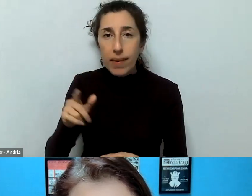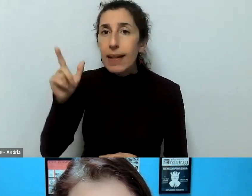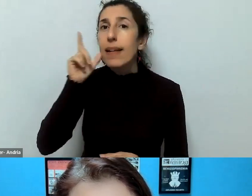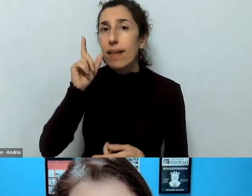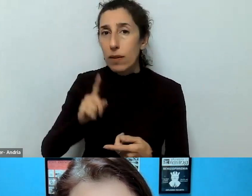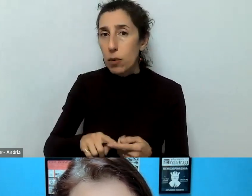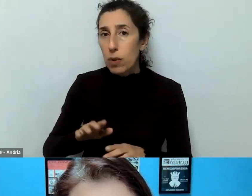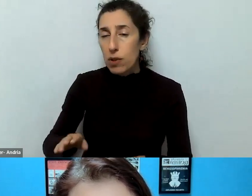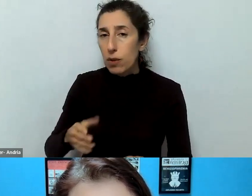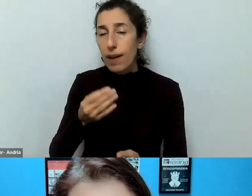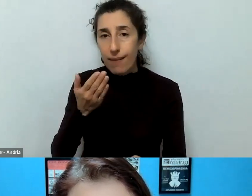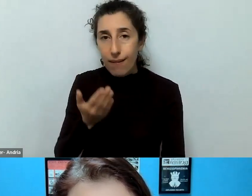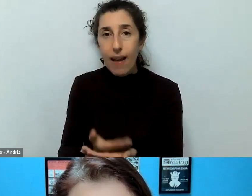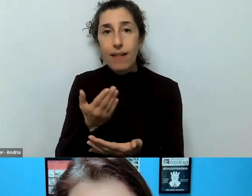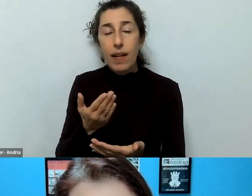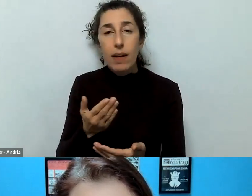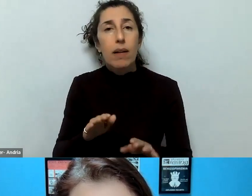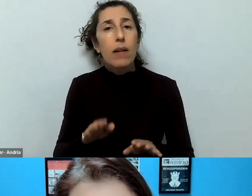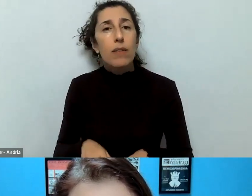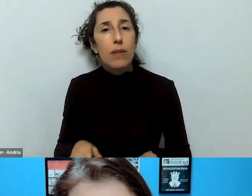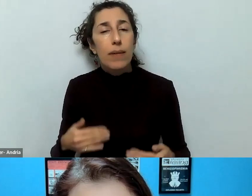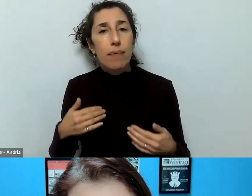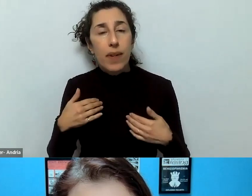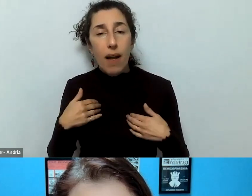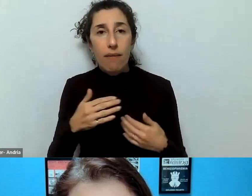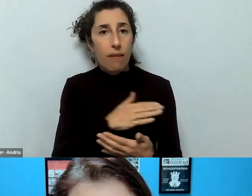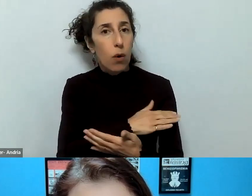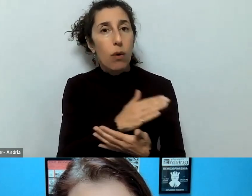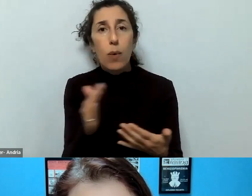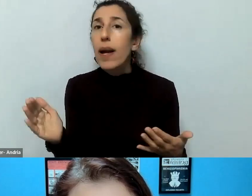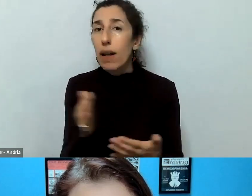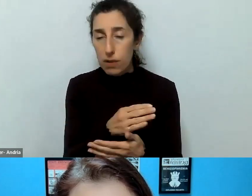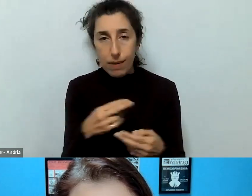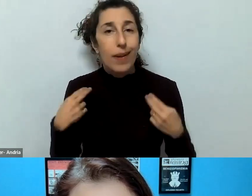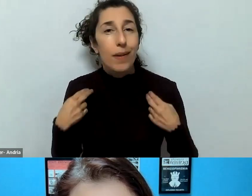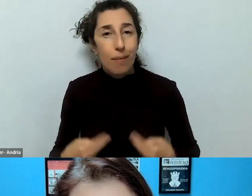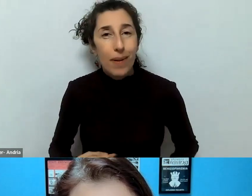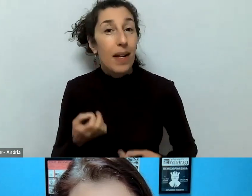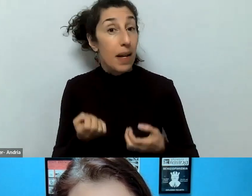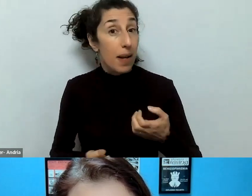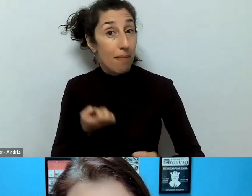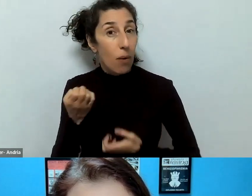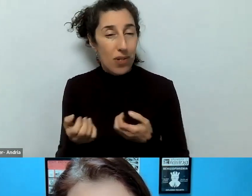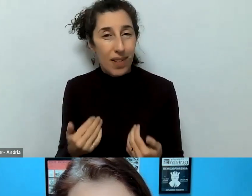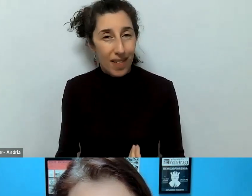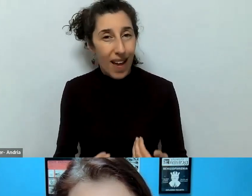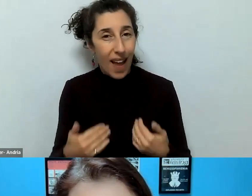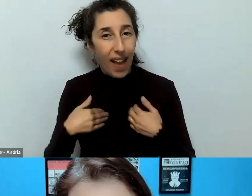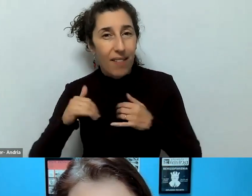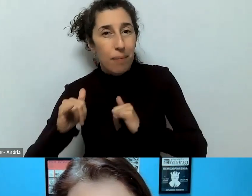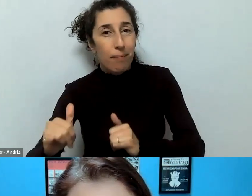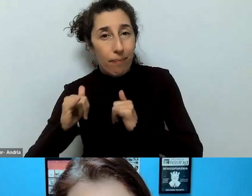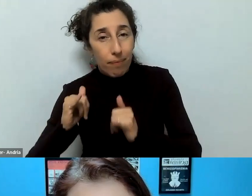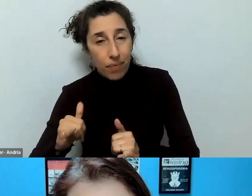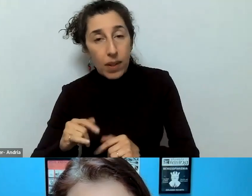niños, ellos pasan por las mismas emociones, pero pero no